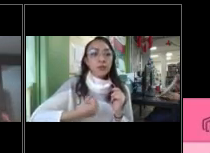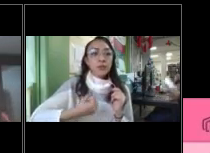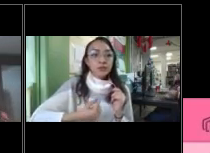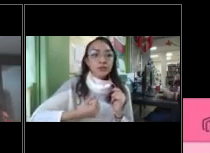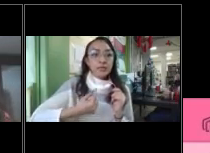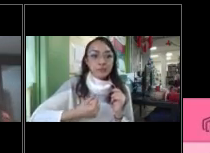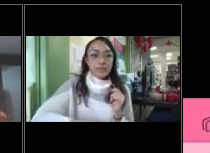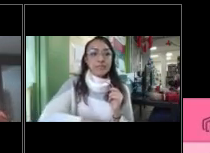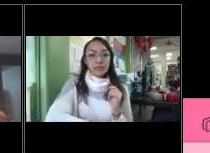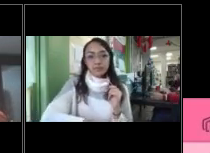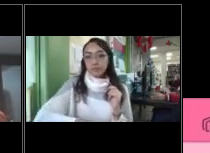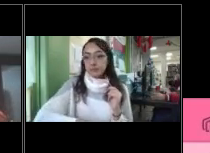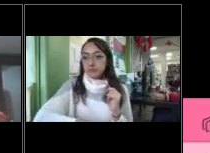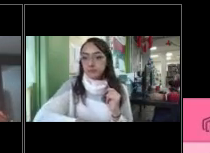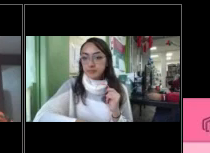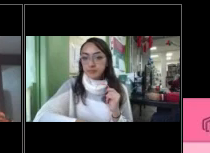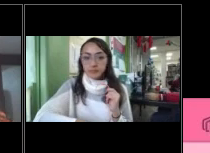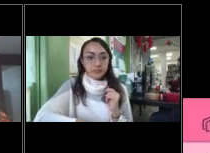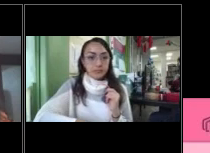como una pizza.